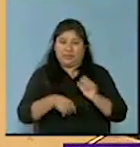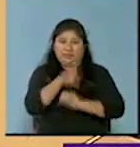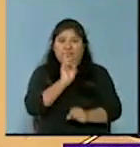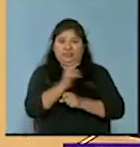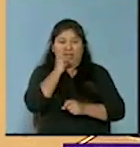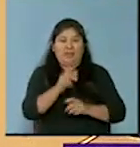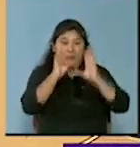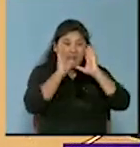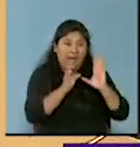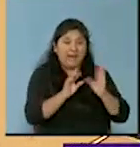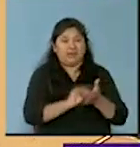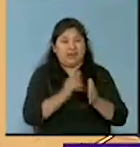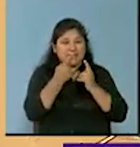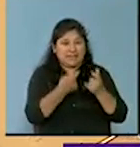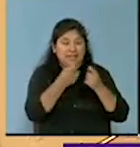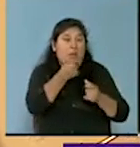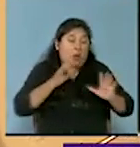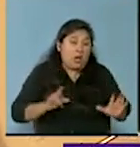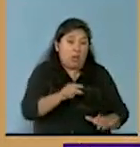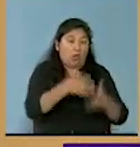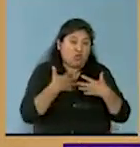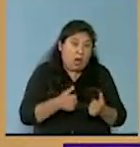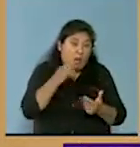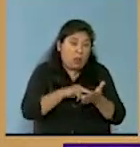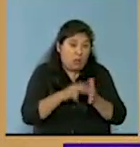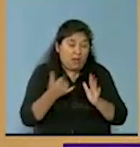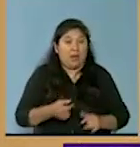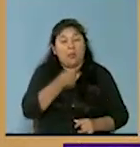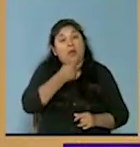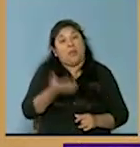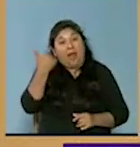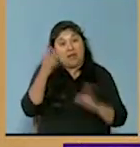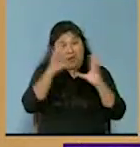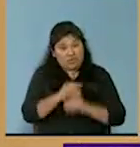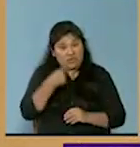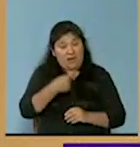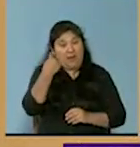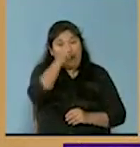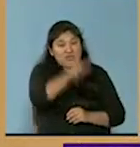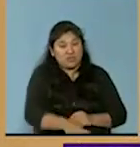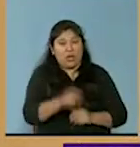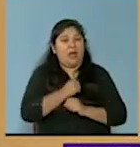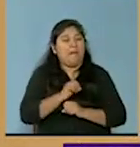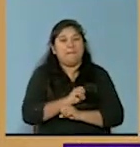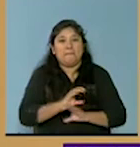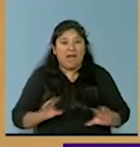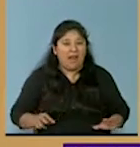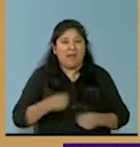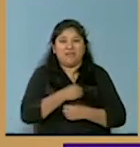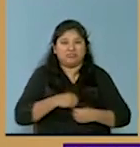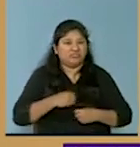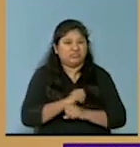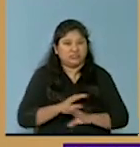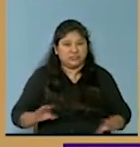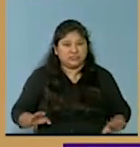atención ya sea por cuestiones de salud anoche por ejemplo había una de las personas están muy mal estaba justo en un proceso de recuperación y